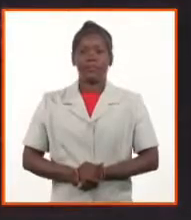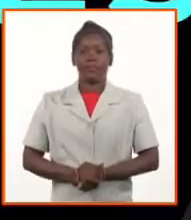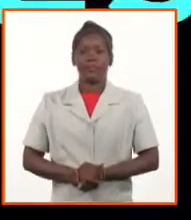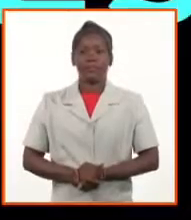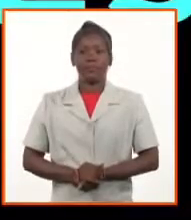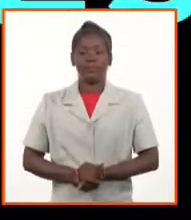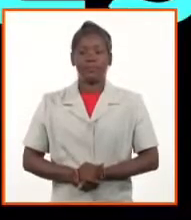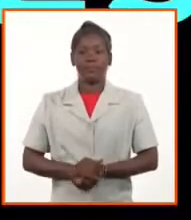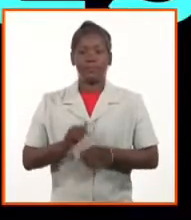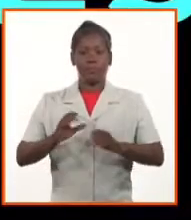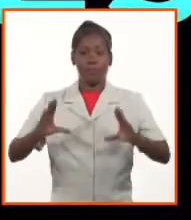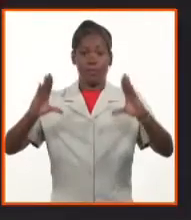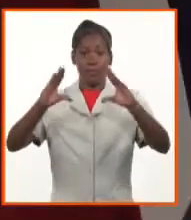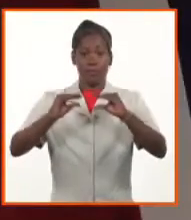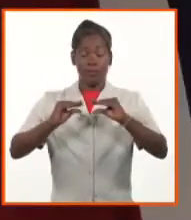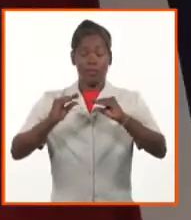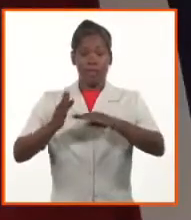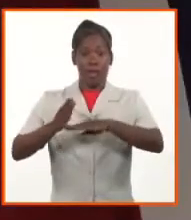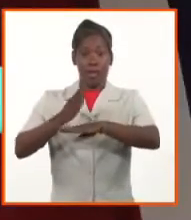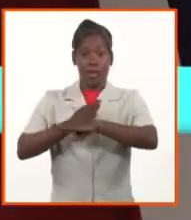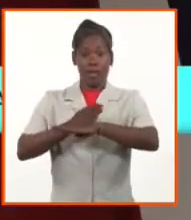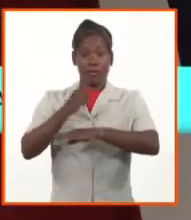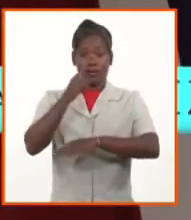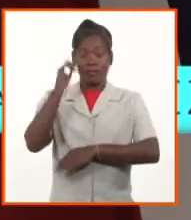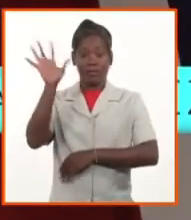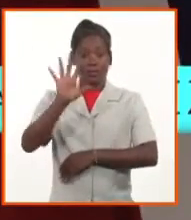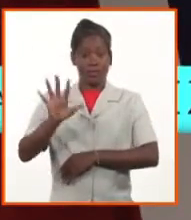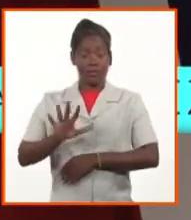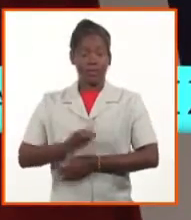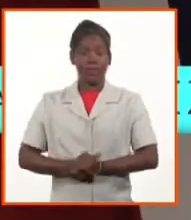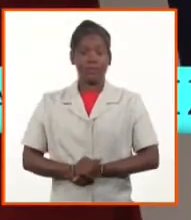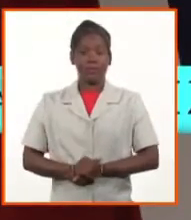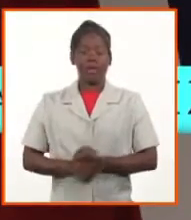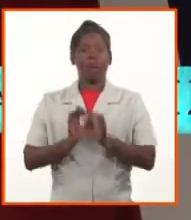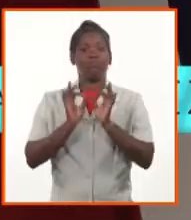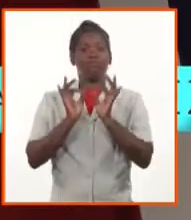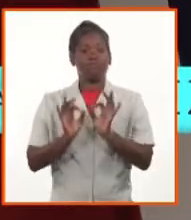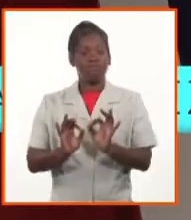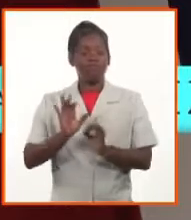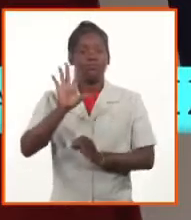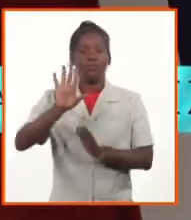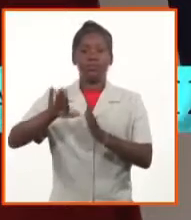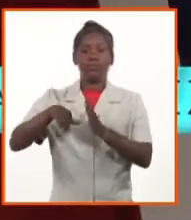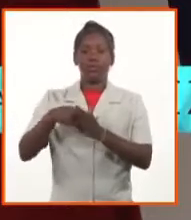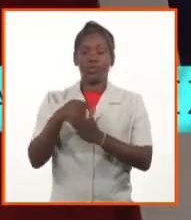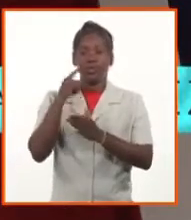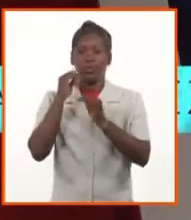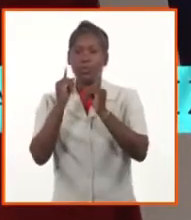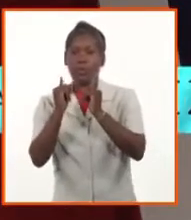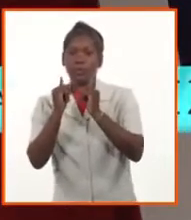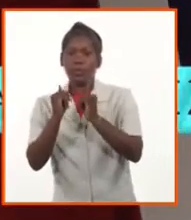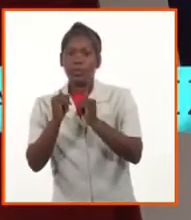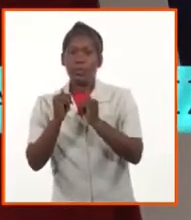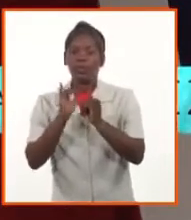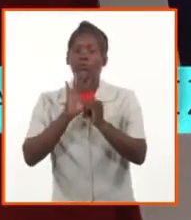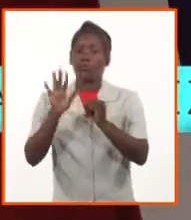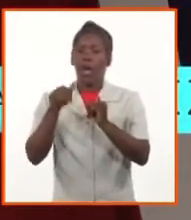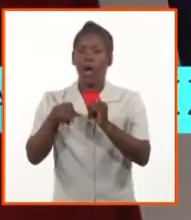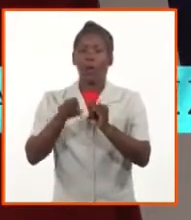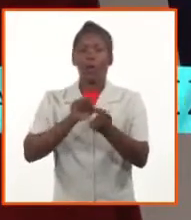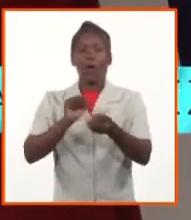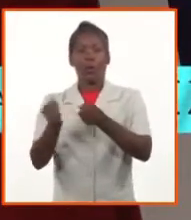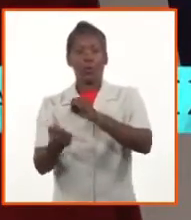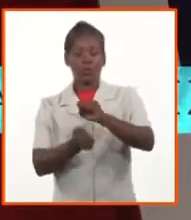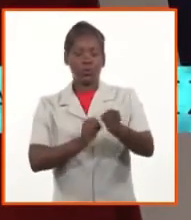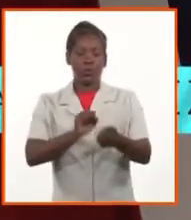Esta noche, antes de la novela, finalmente, después de 5 días pendientes a las noticias, se controló el fuego. Gracias a la ayuda